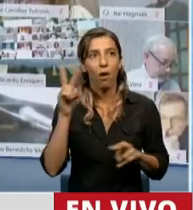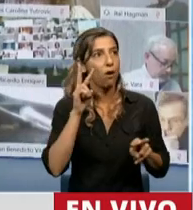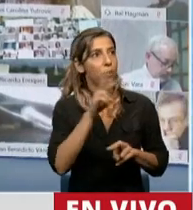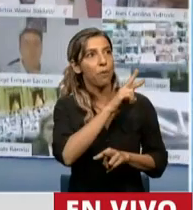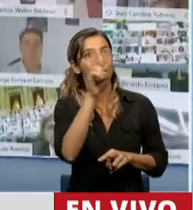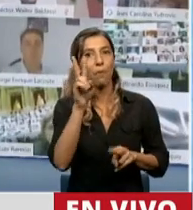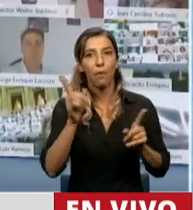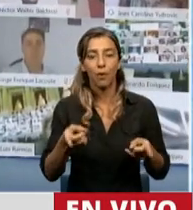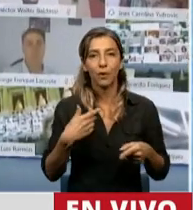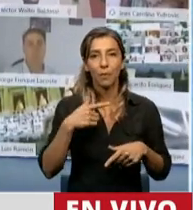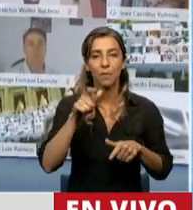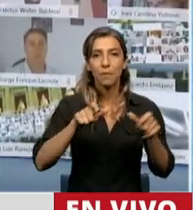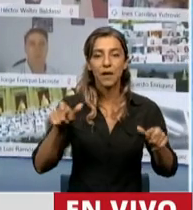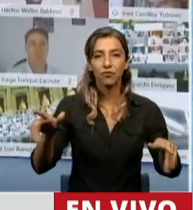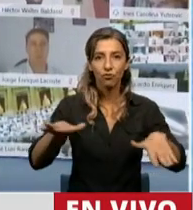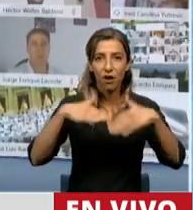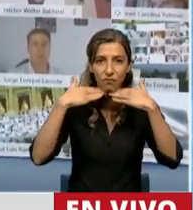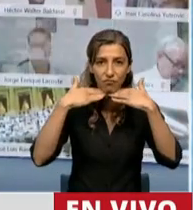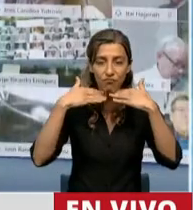gradas, que vengan